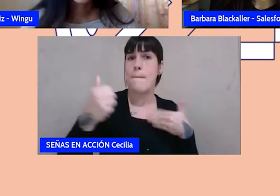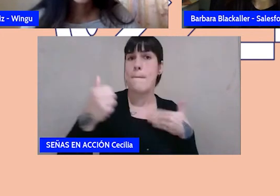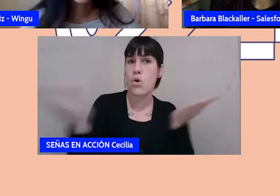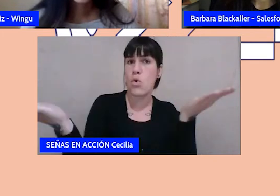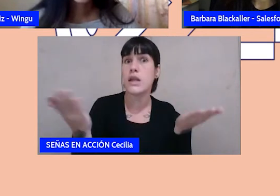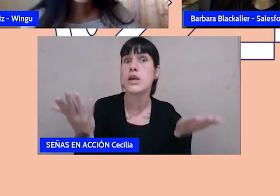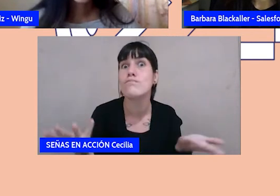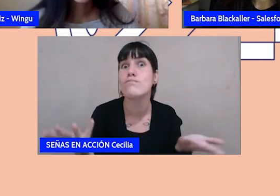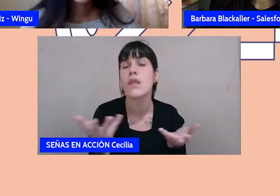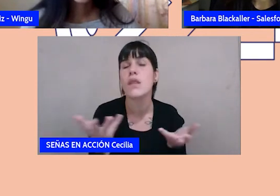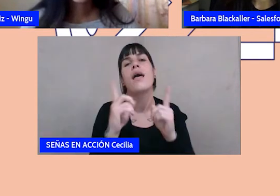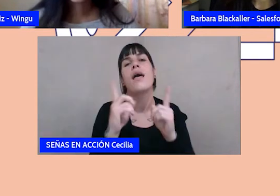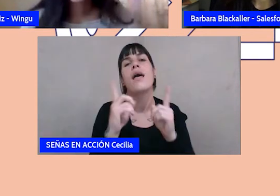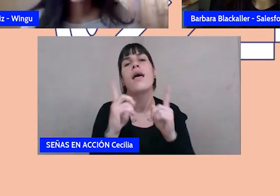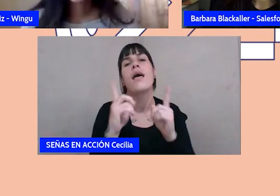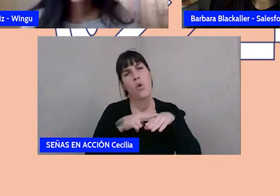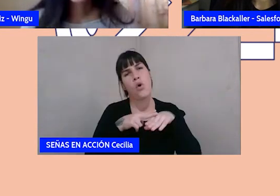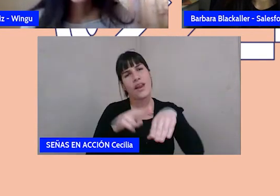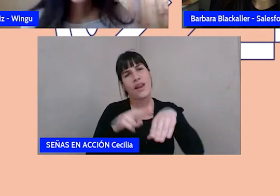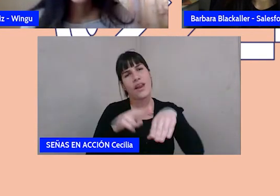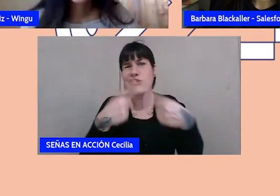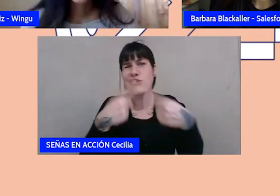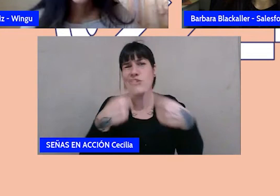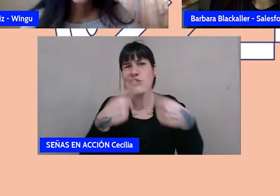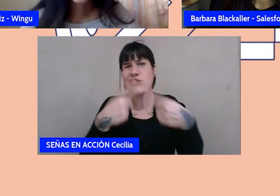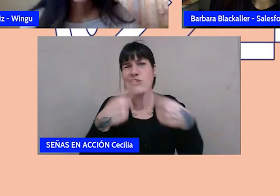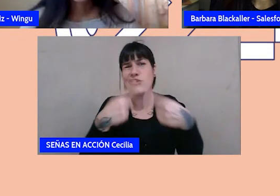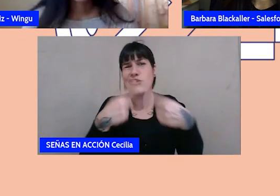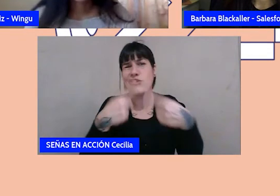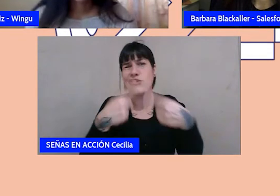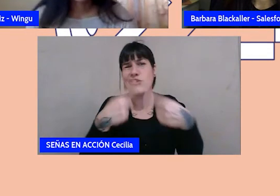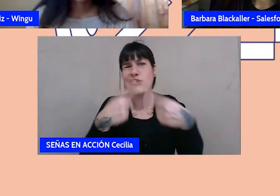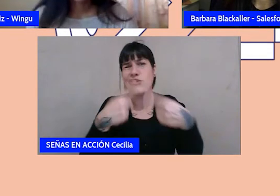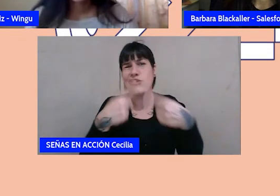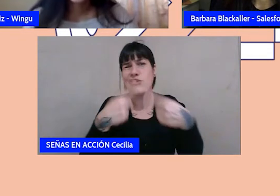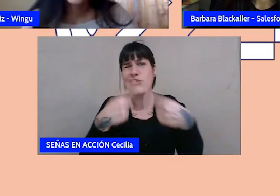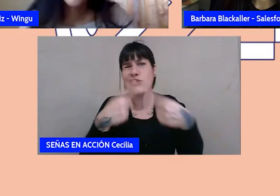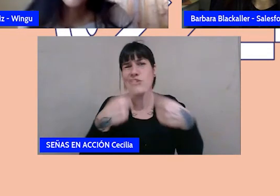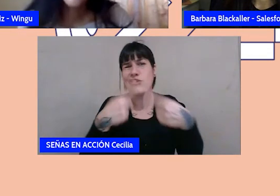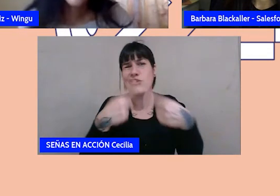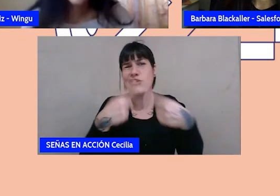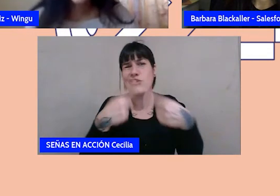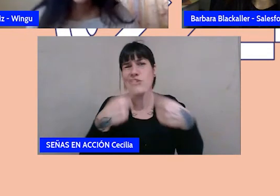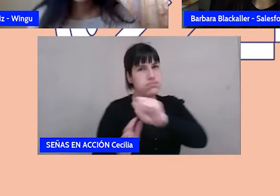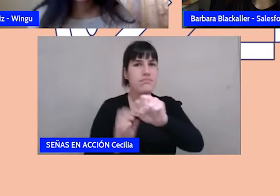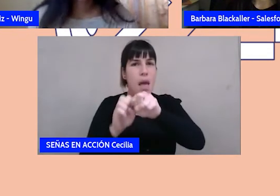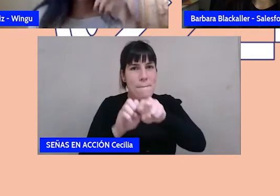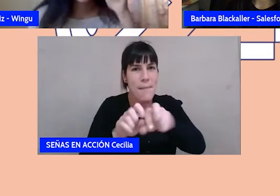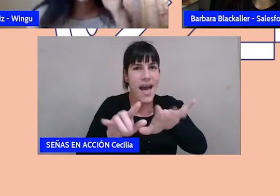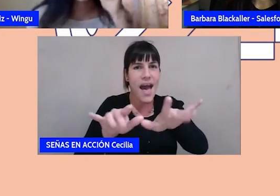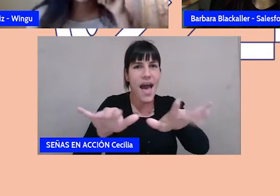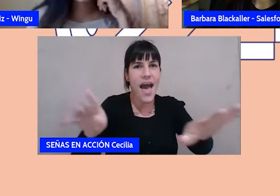salieron recomendaciones que, como ya decía, no son nuevas, pero que son un recordatorio, ¿no? Para todas las personas que estamos de alguna manera en el